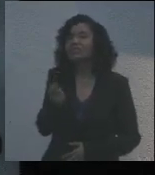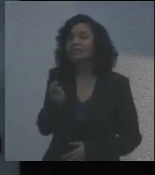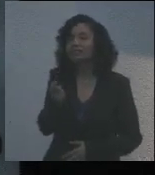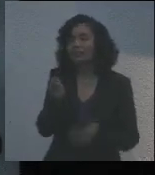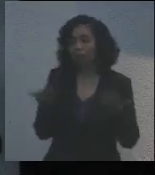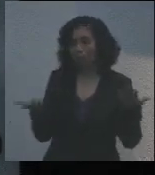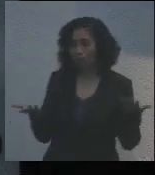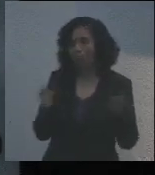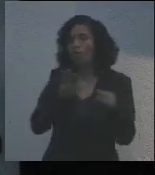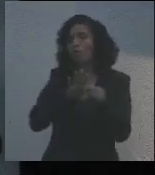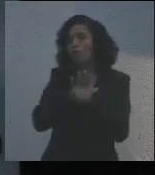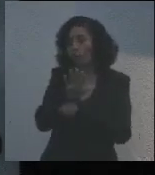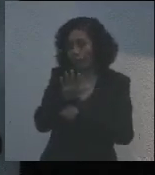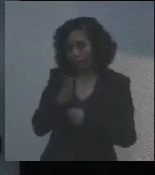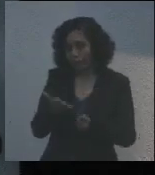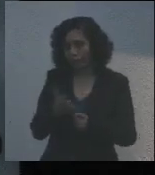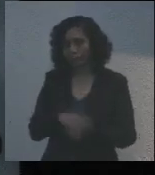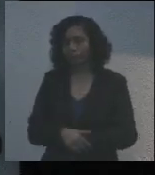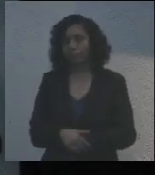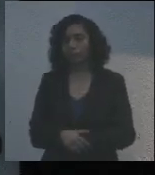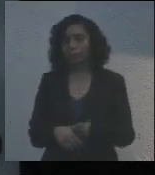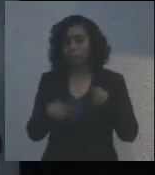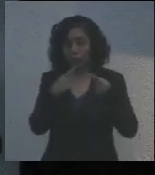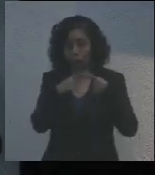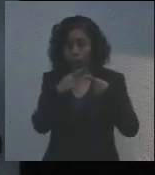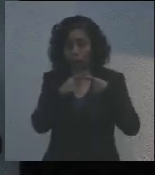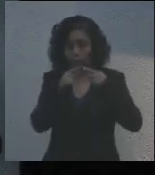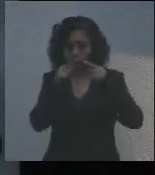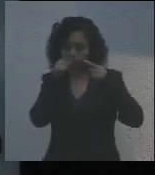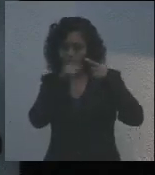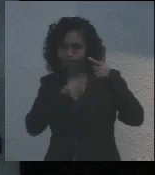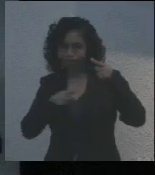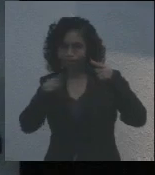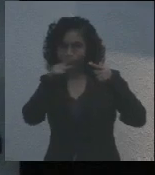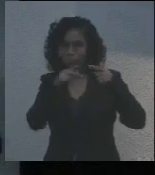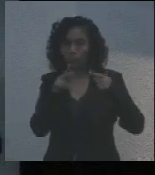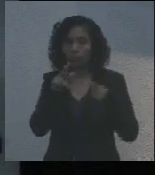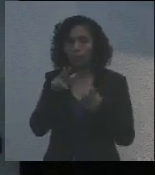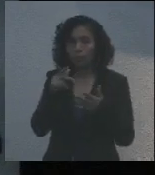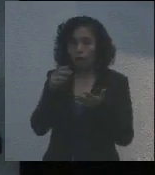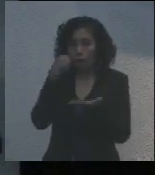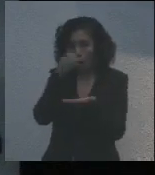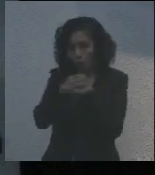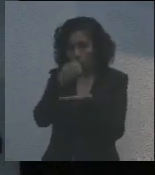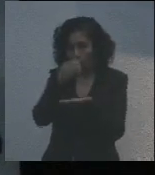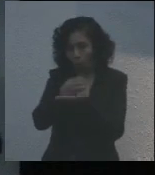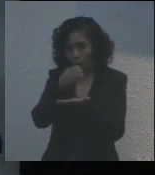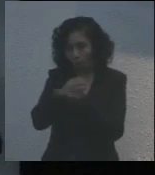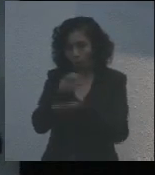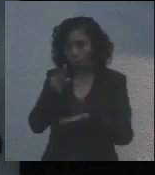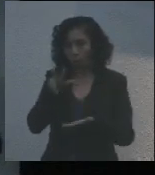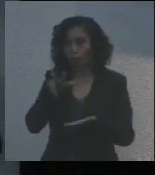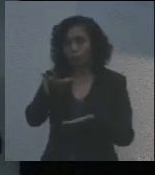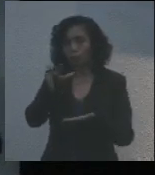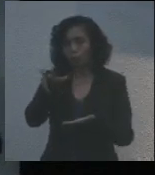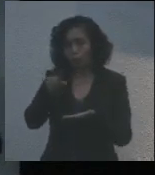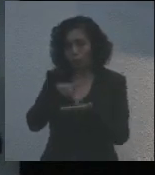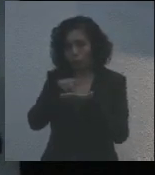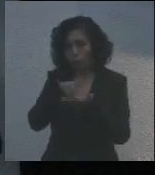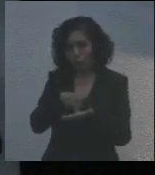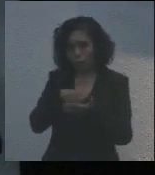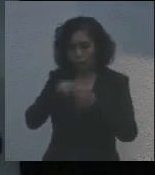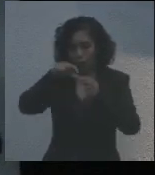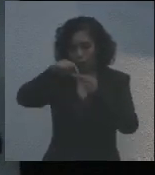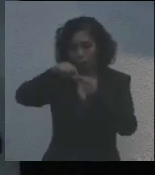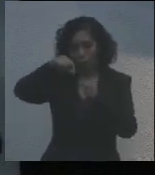siguientes características broche de oro de 18 quilates de seguro de alfiler con soporte de